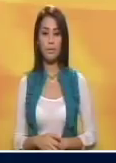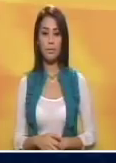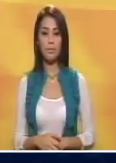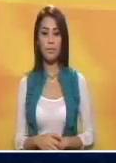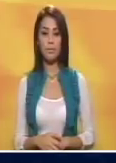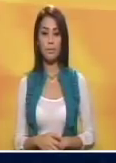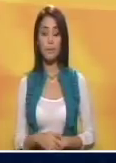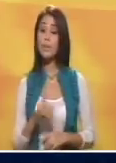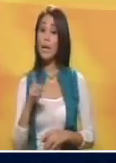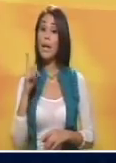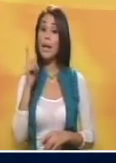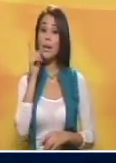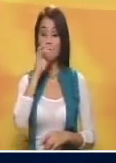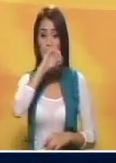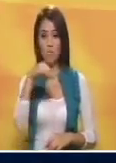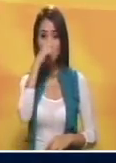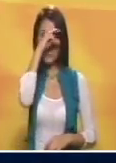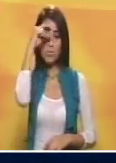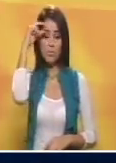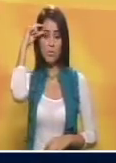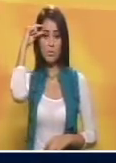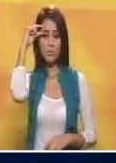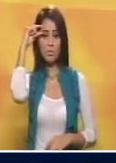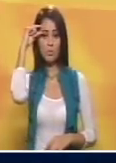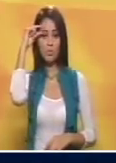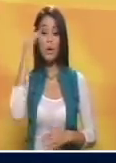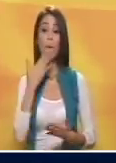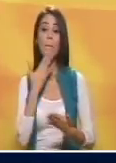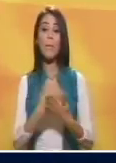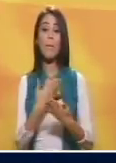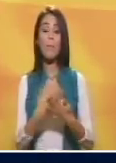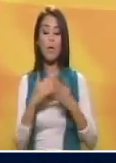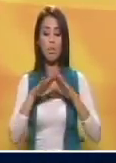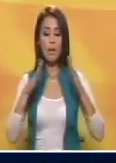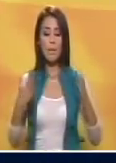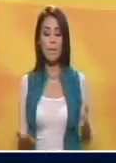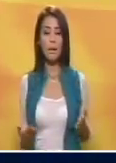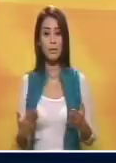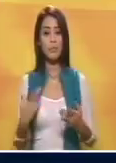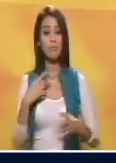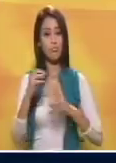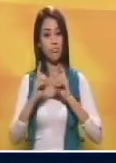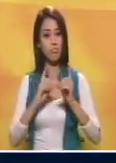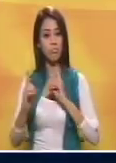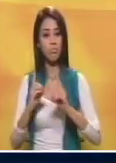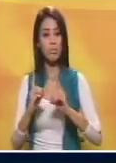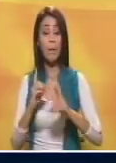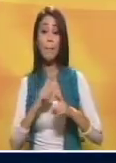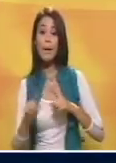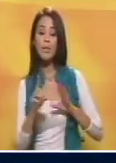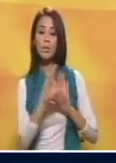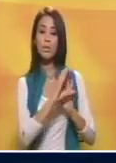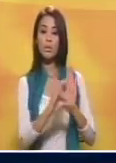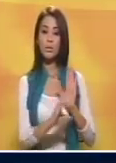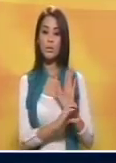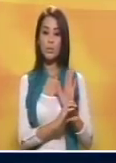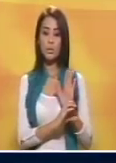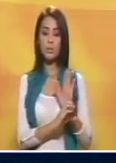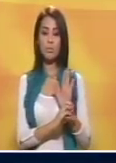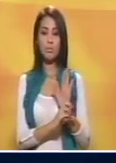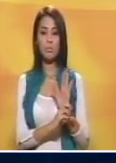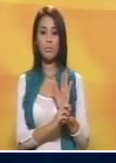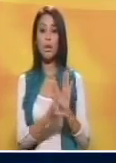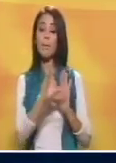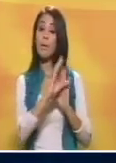mismo parlamentario llevó esta propuesta a la mesa, pero desde el punto de vista constitucional, el poder